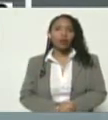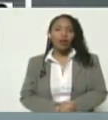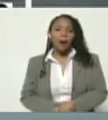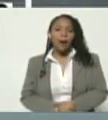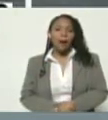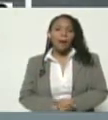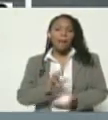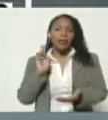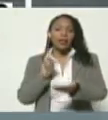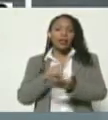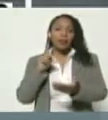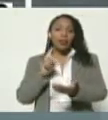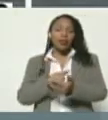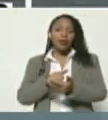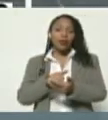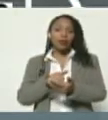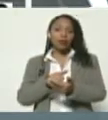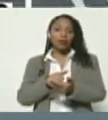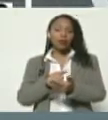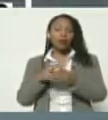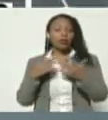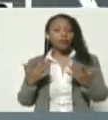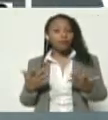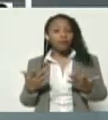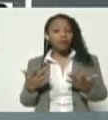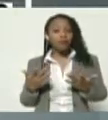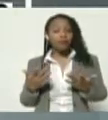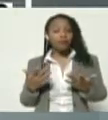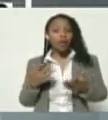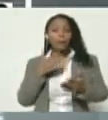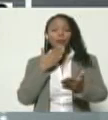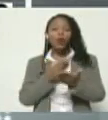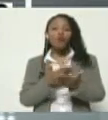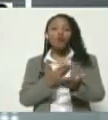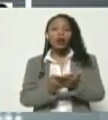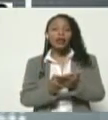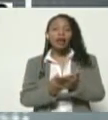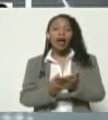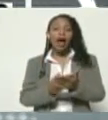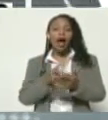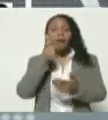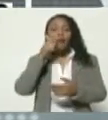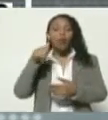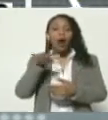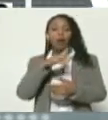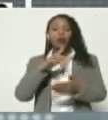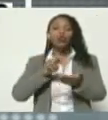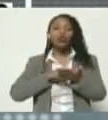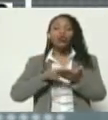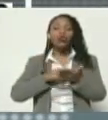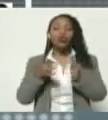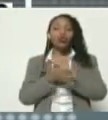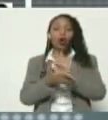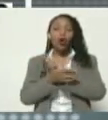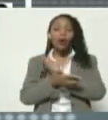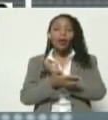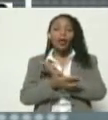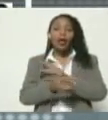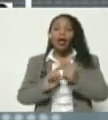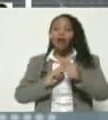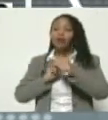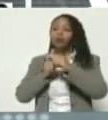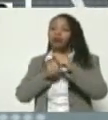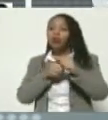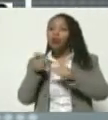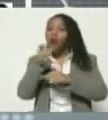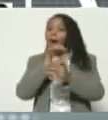postularse, ir a proponerle soluciones al pueblo, ir a encontrar soluciones